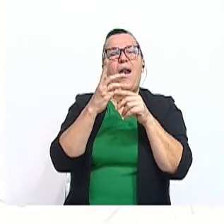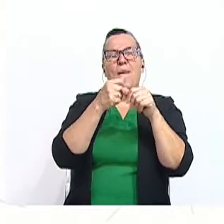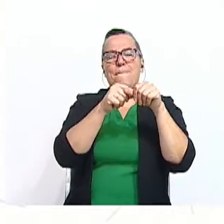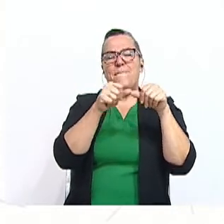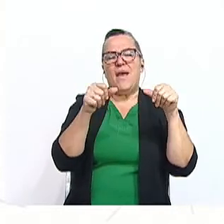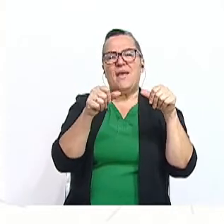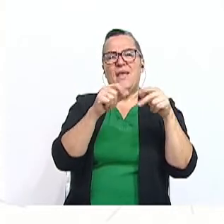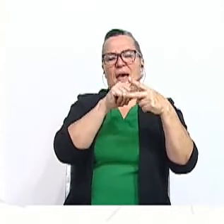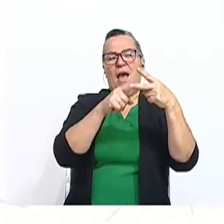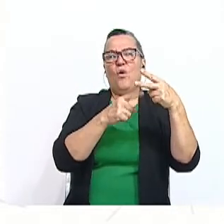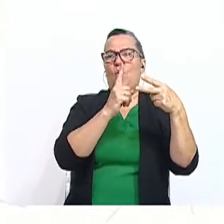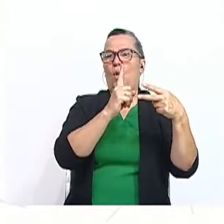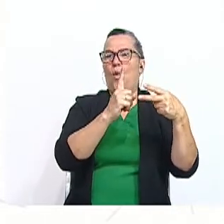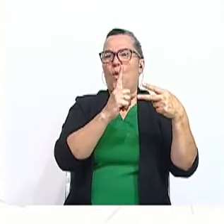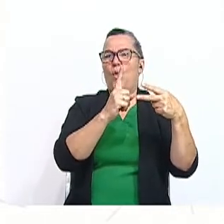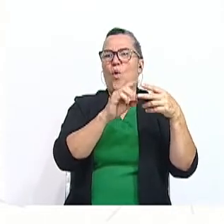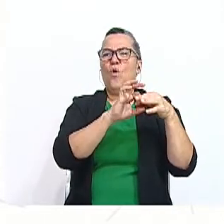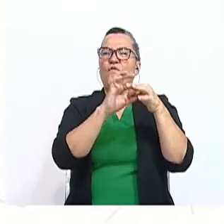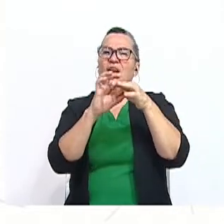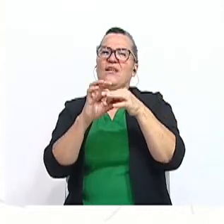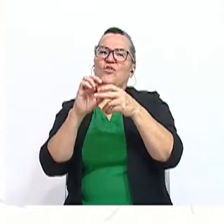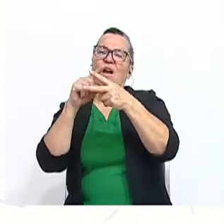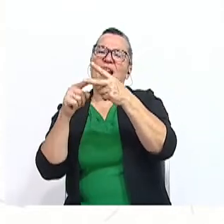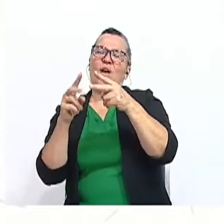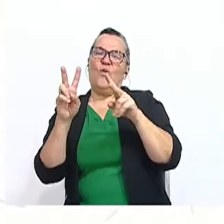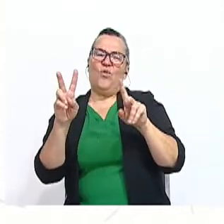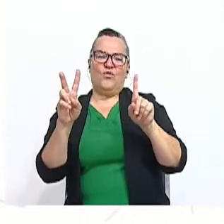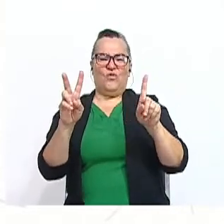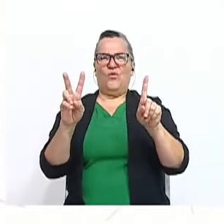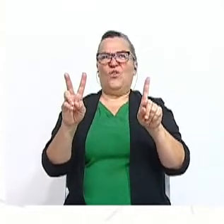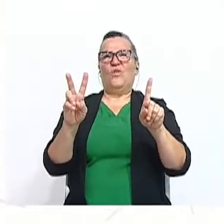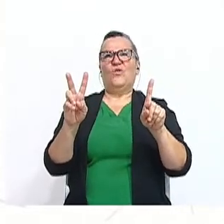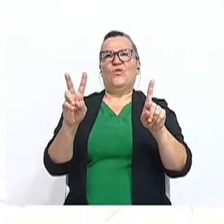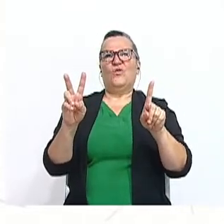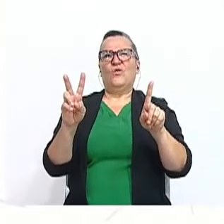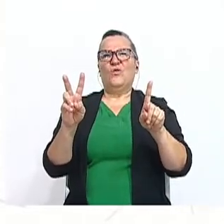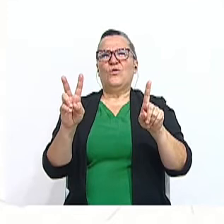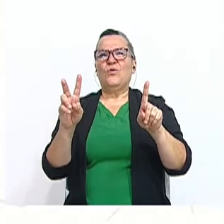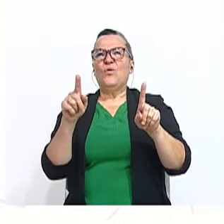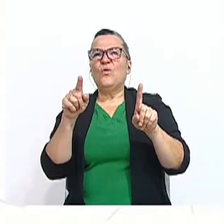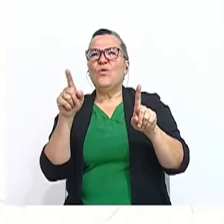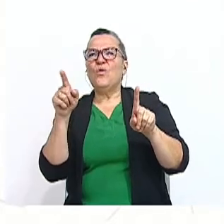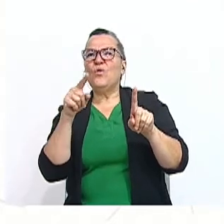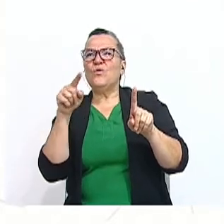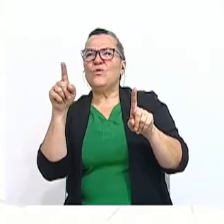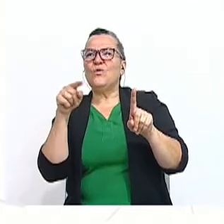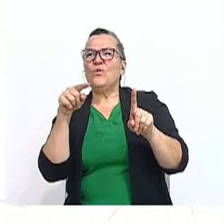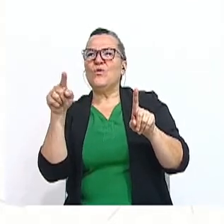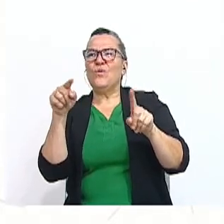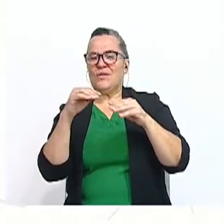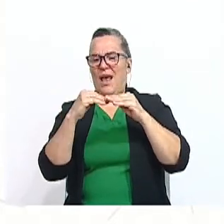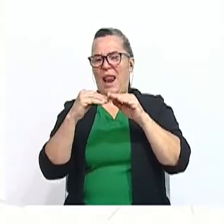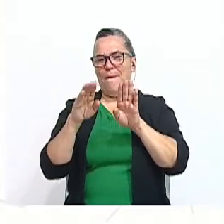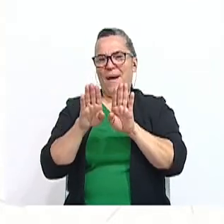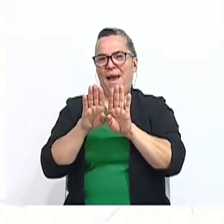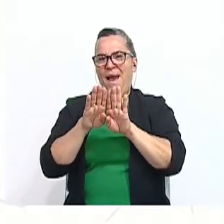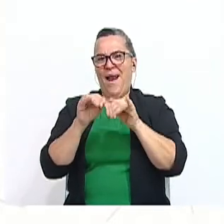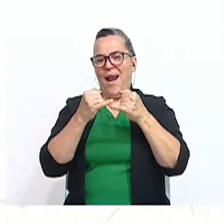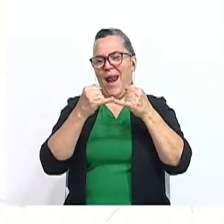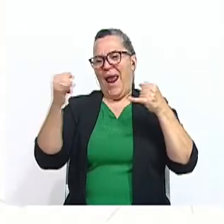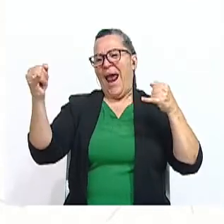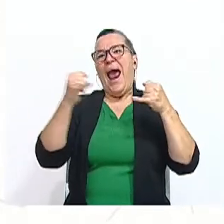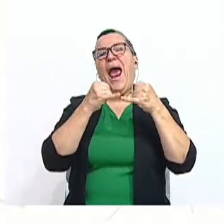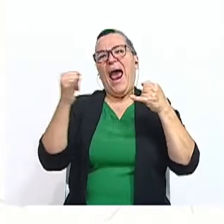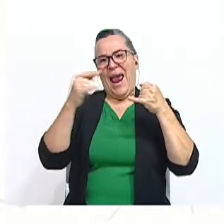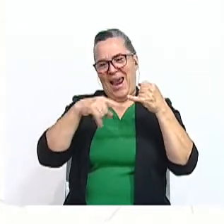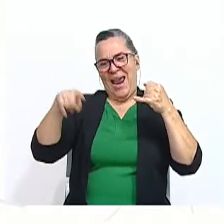con respecto al ángulo 2? ¿Les parece? Analicémoslo por ahí. Ángulo 1, ángulo 2, vean, están a la par.